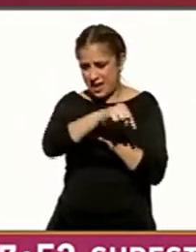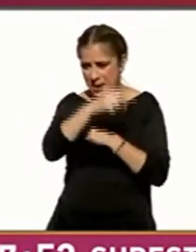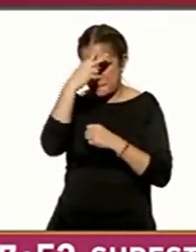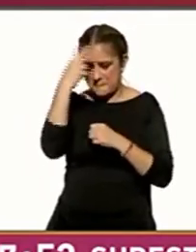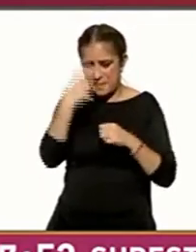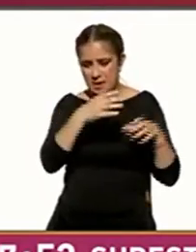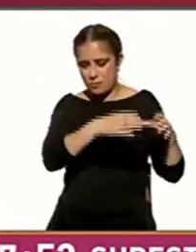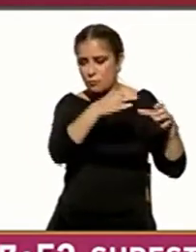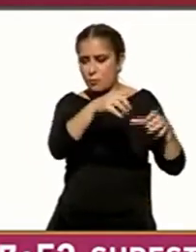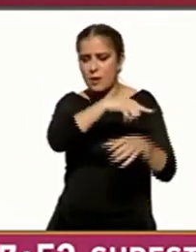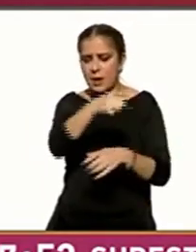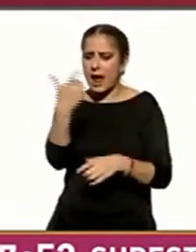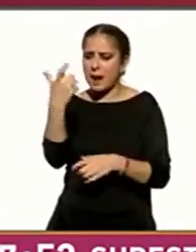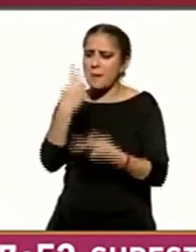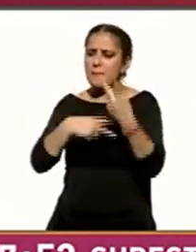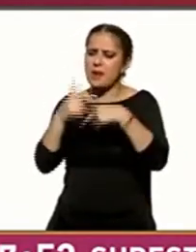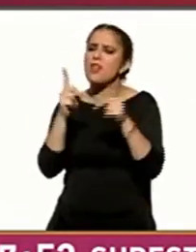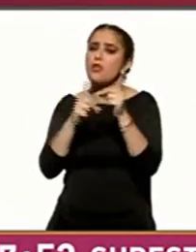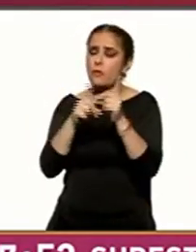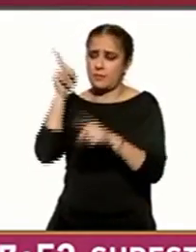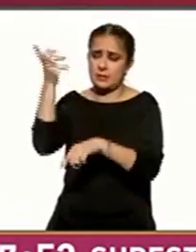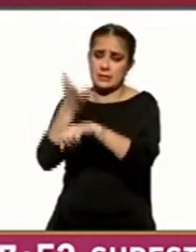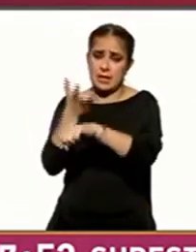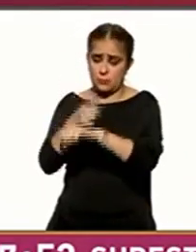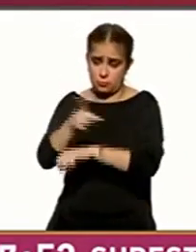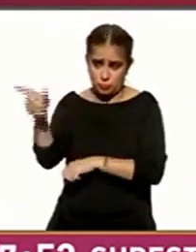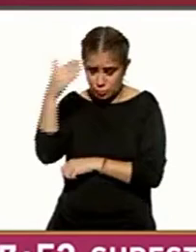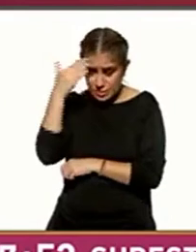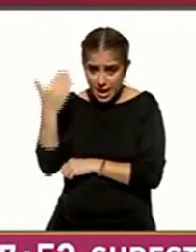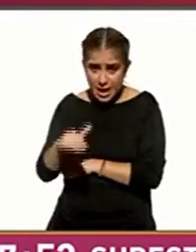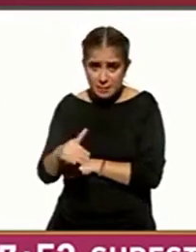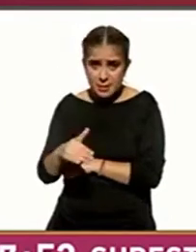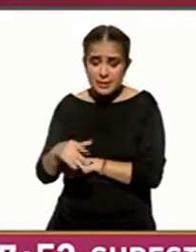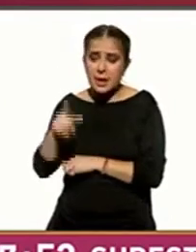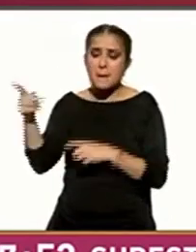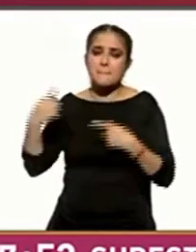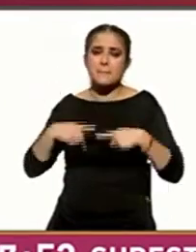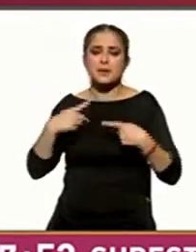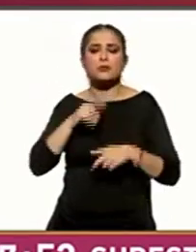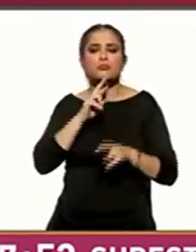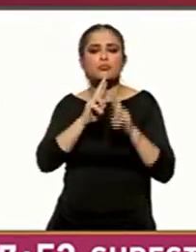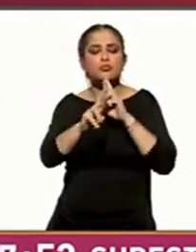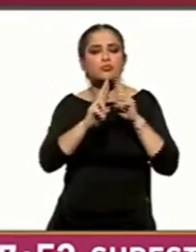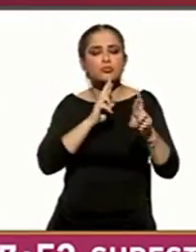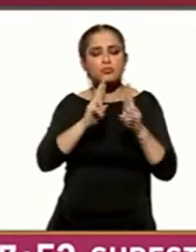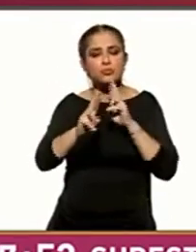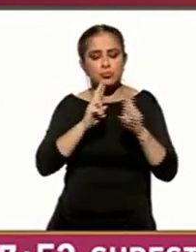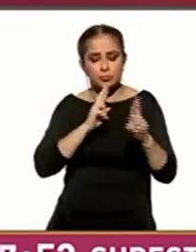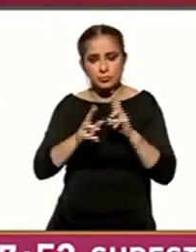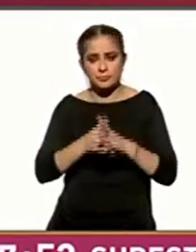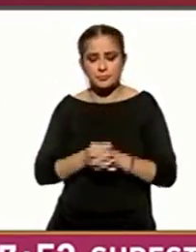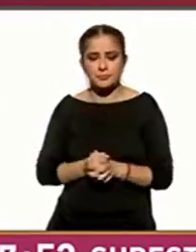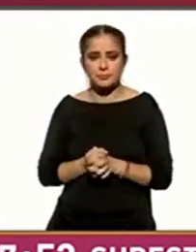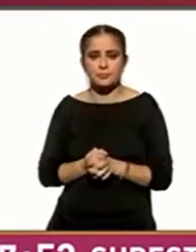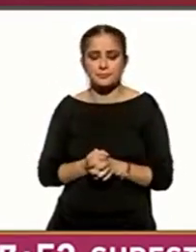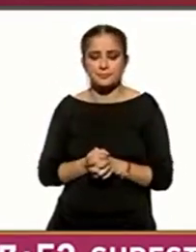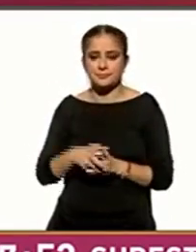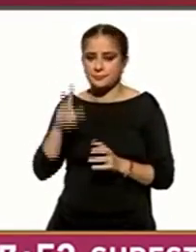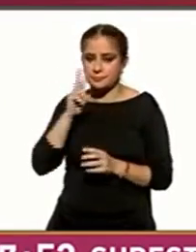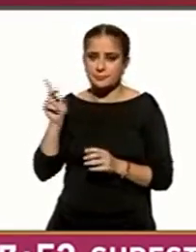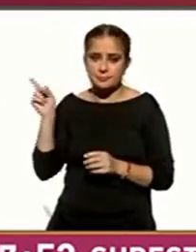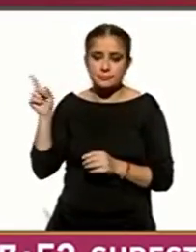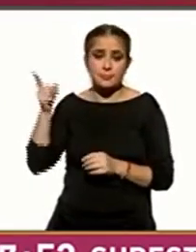México proviene de Estados Unidos? Y como te mencionaba, pues dado esta pregunta la